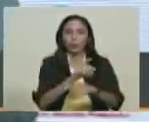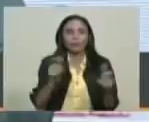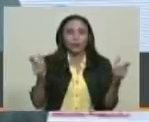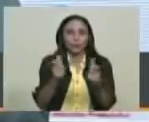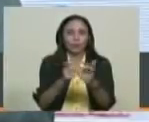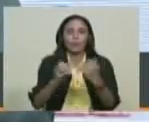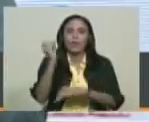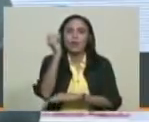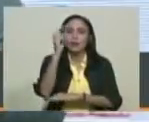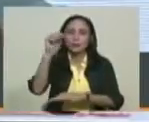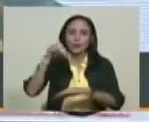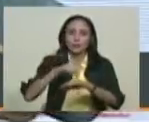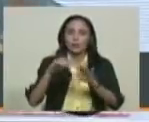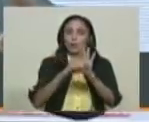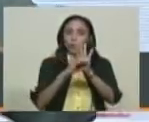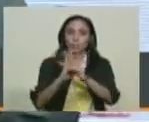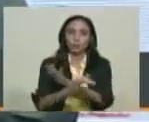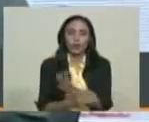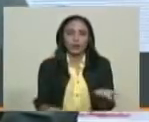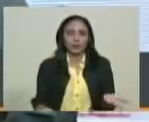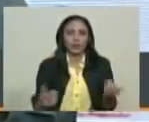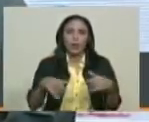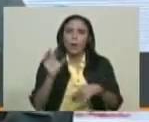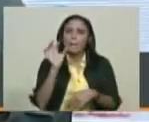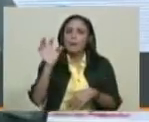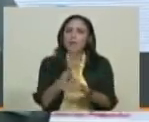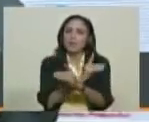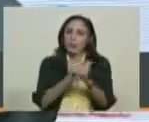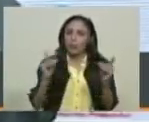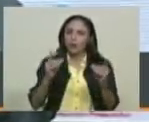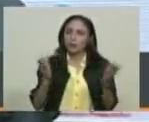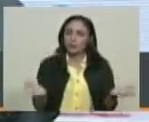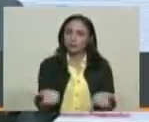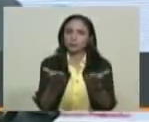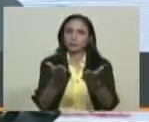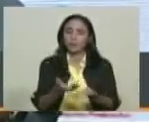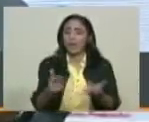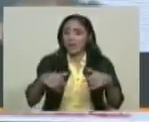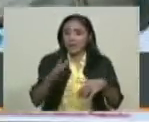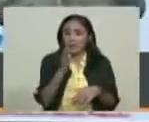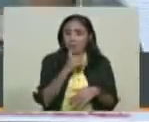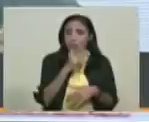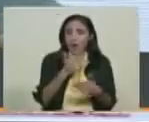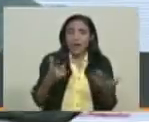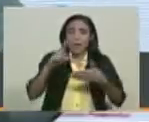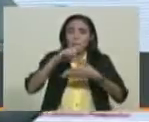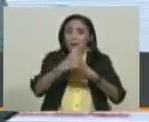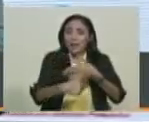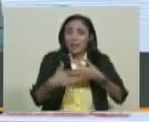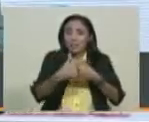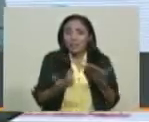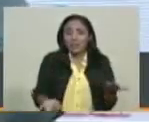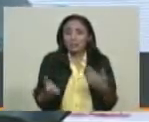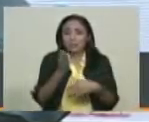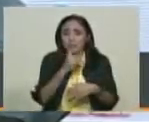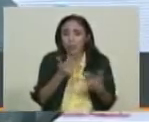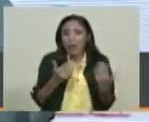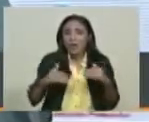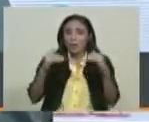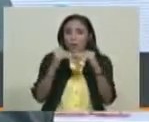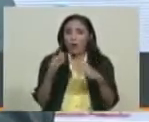Asamblea Nacional Constituyente, un país democrático. No hay en América Latina un país más democrático que Venezuela, no lo